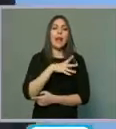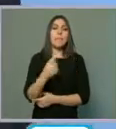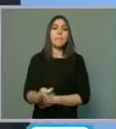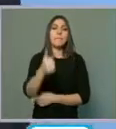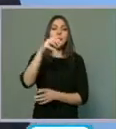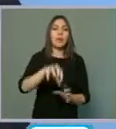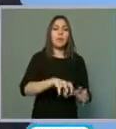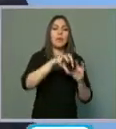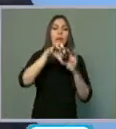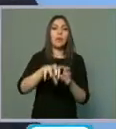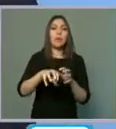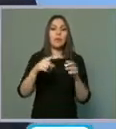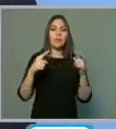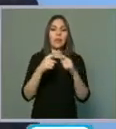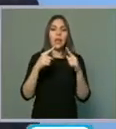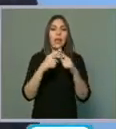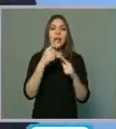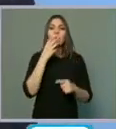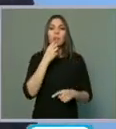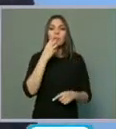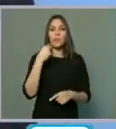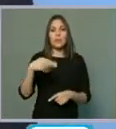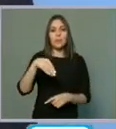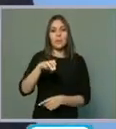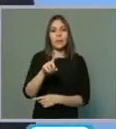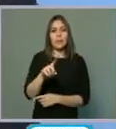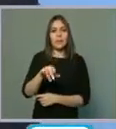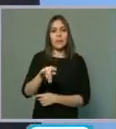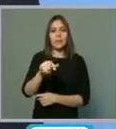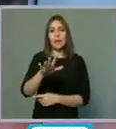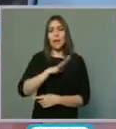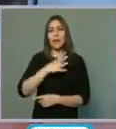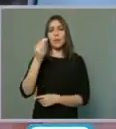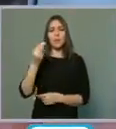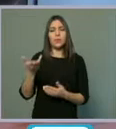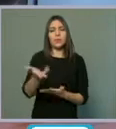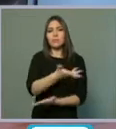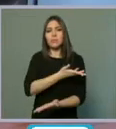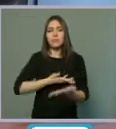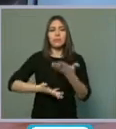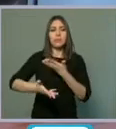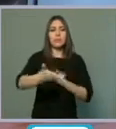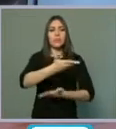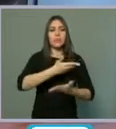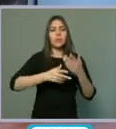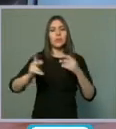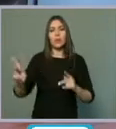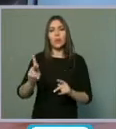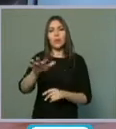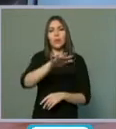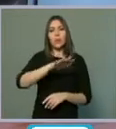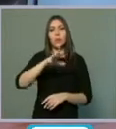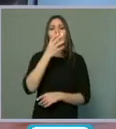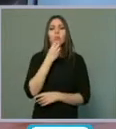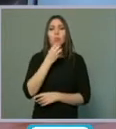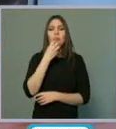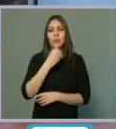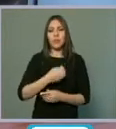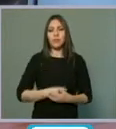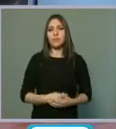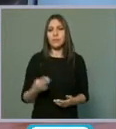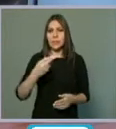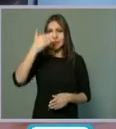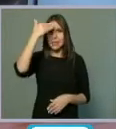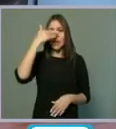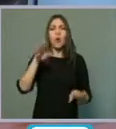comunidad con el pueblo judío desde el siglo XVI. Mucho intercambio. Mucho intercambio. Entonces es importante conocer